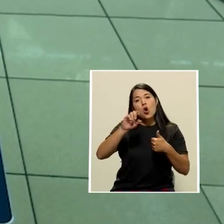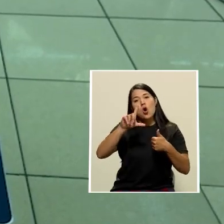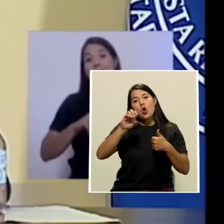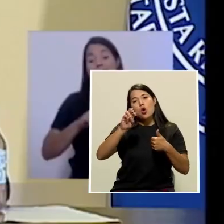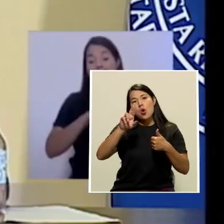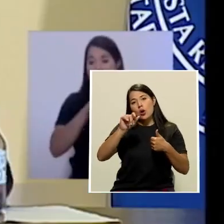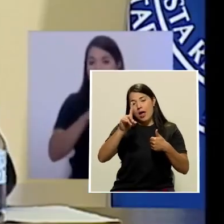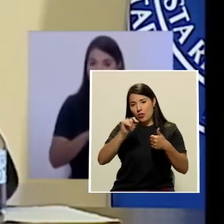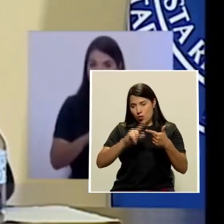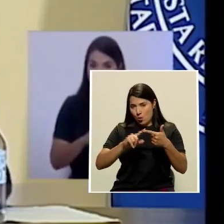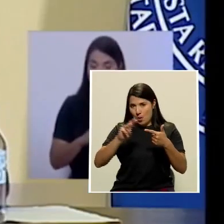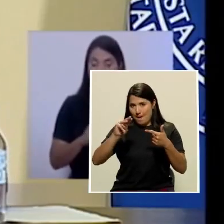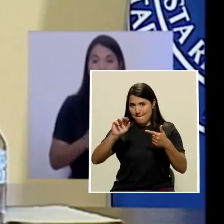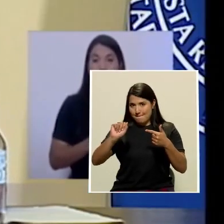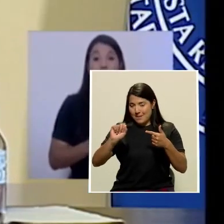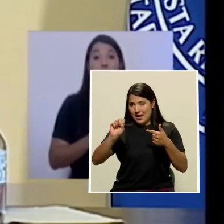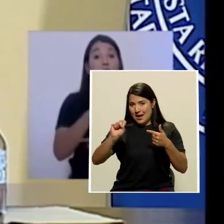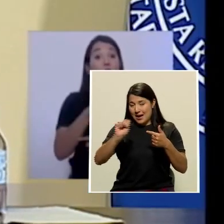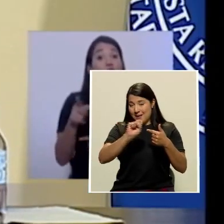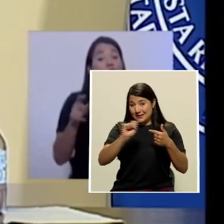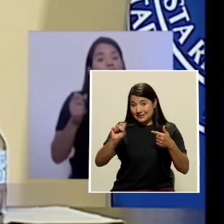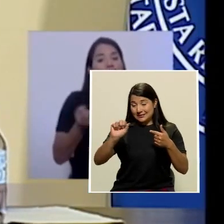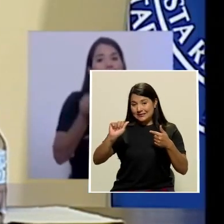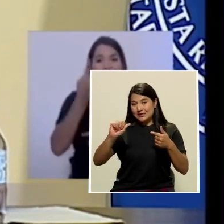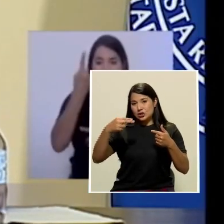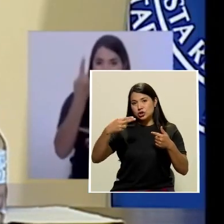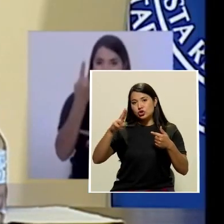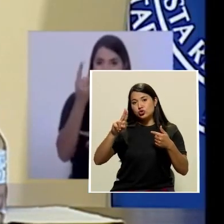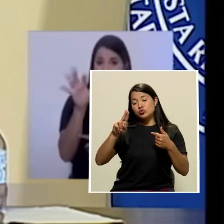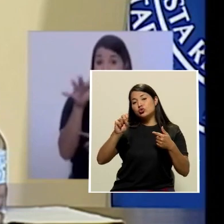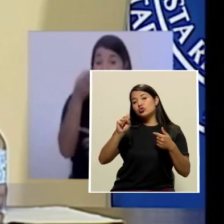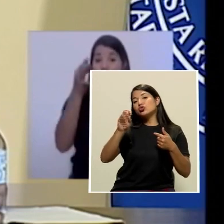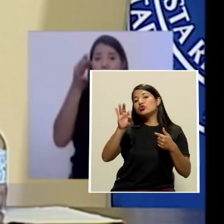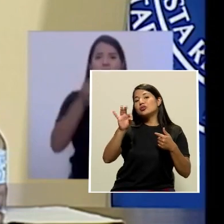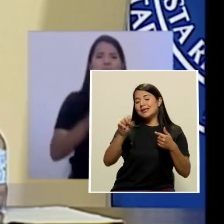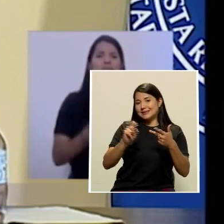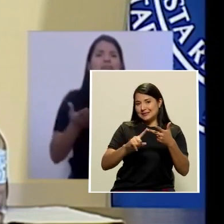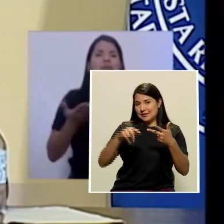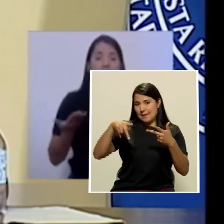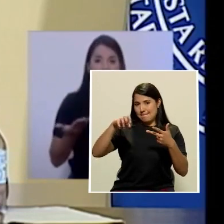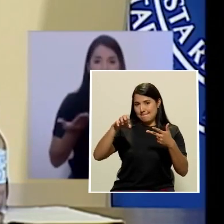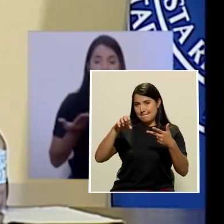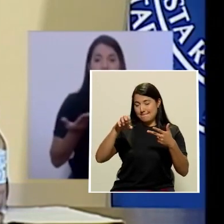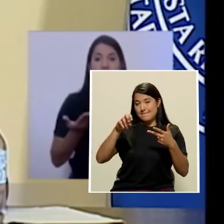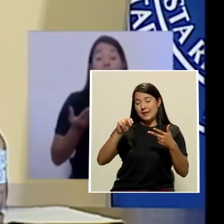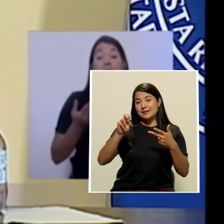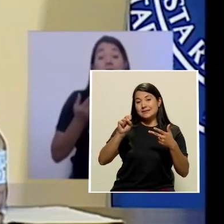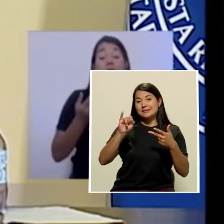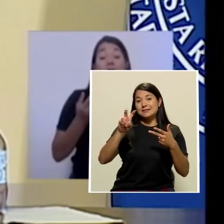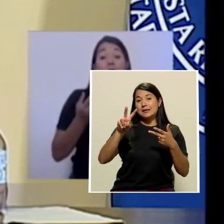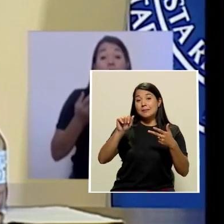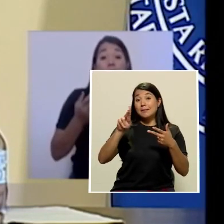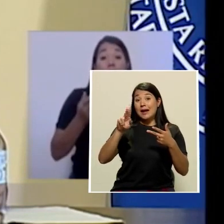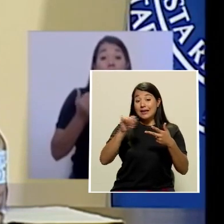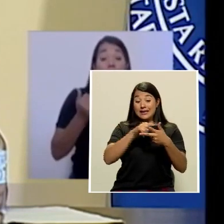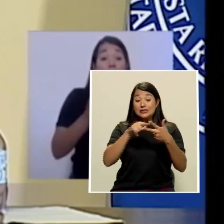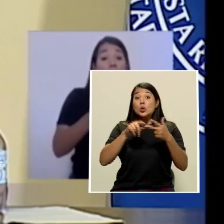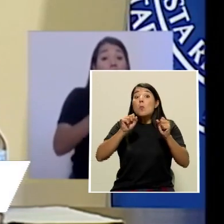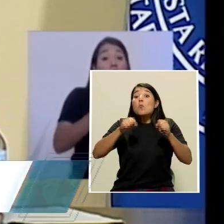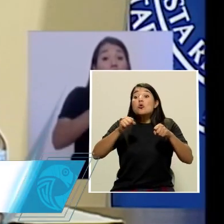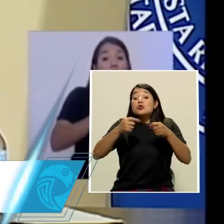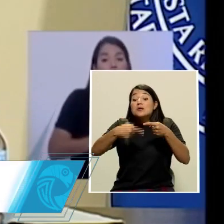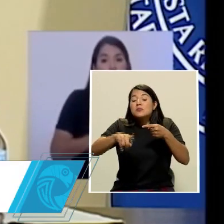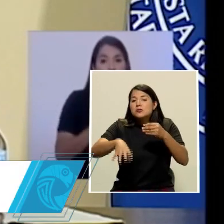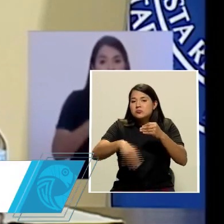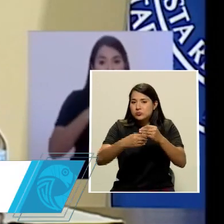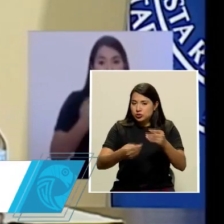Pensilvania. Entendamos en términos prácticos que esto significa que de acuerdo a las solicitudes que la Dirección